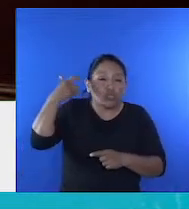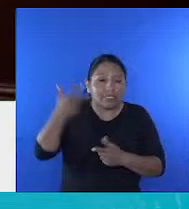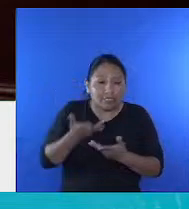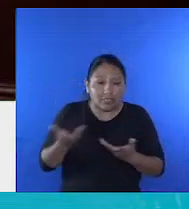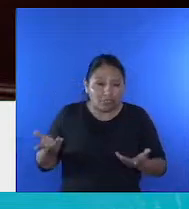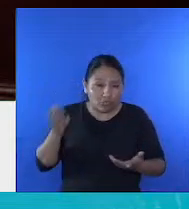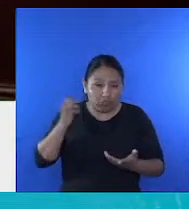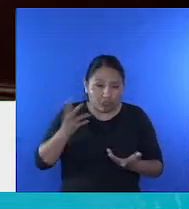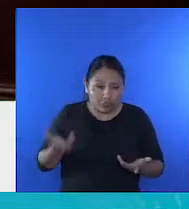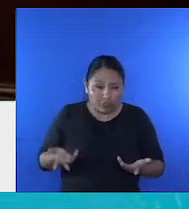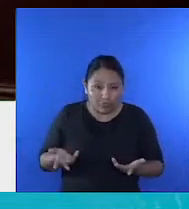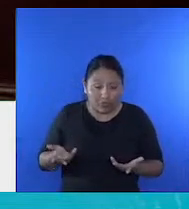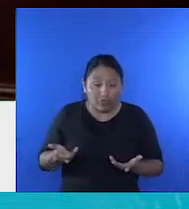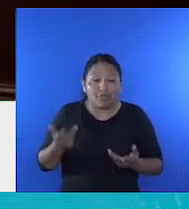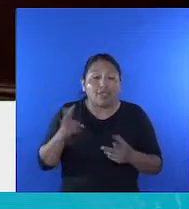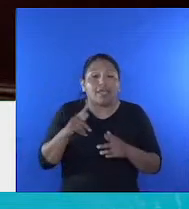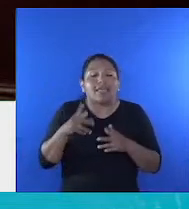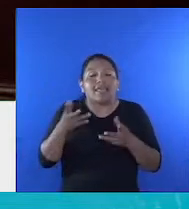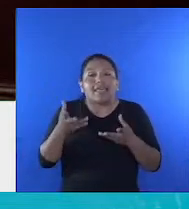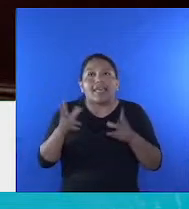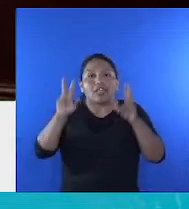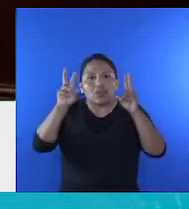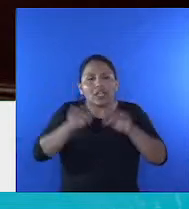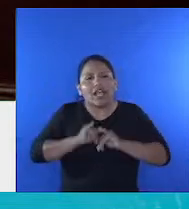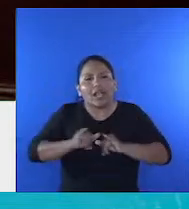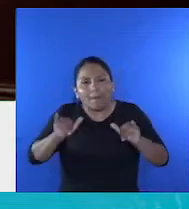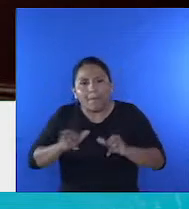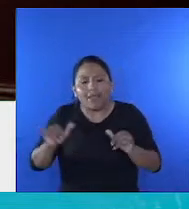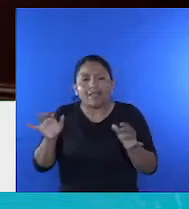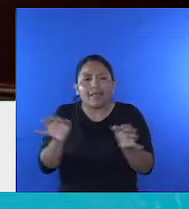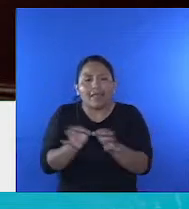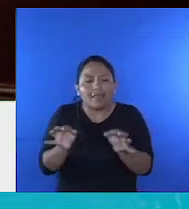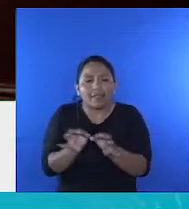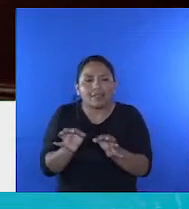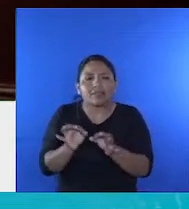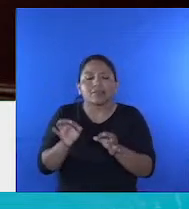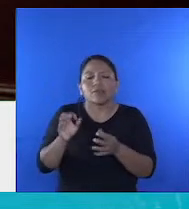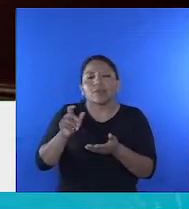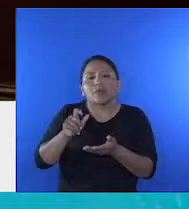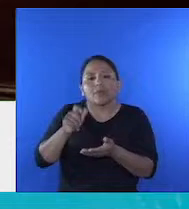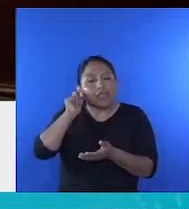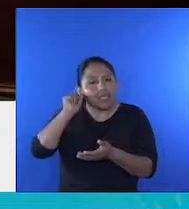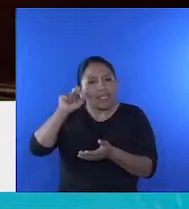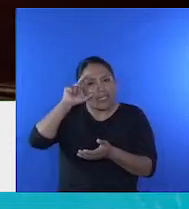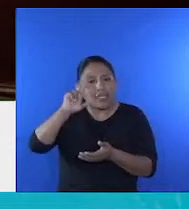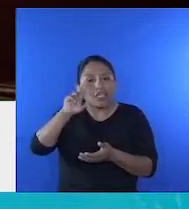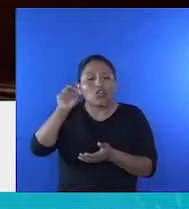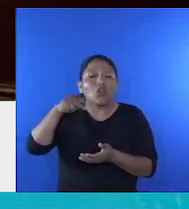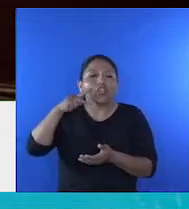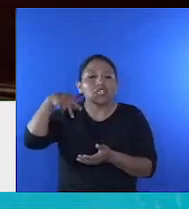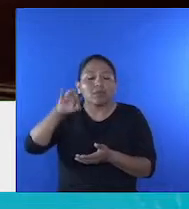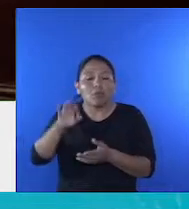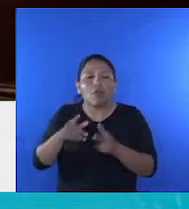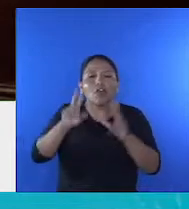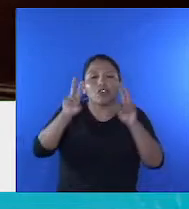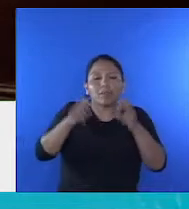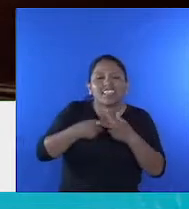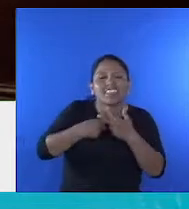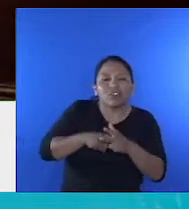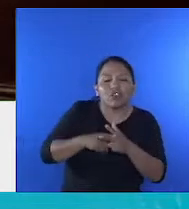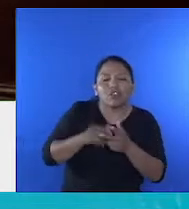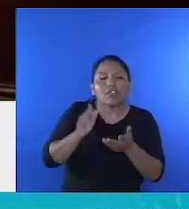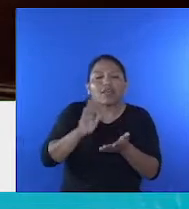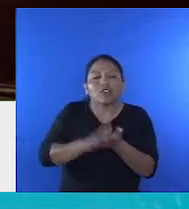la campaña de desmalvinización, hay un concepto muy interesante que plantea un abogado del CECIM, Jerónimo Guerrero-Ola, que se llama tecnologías de la